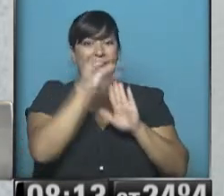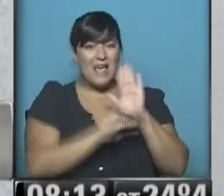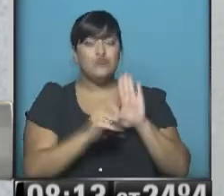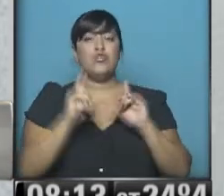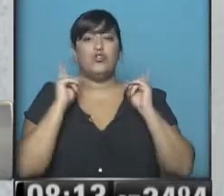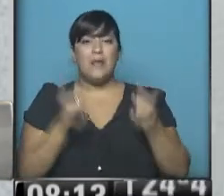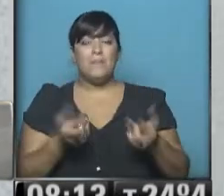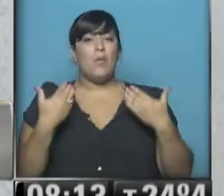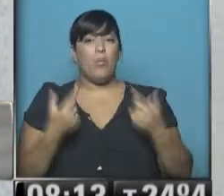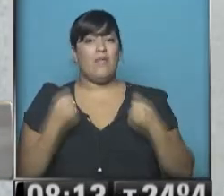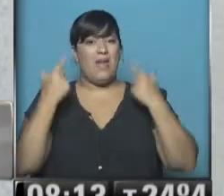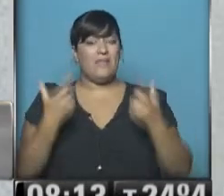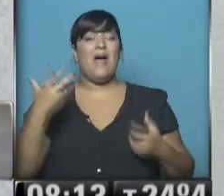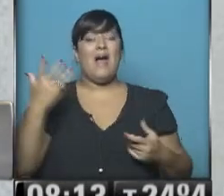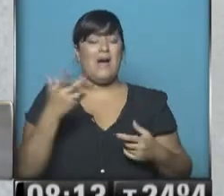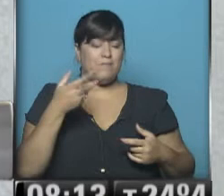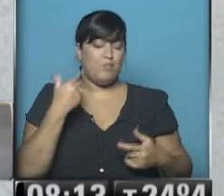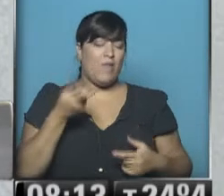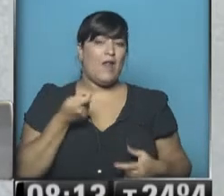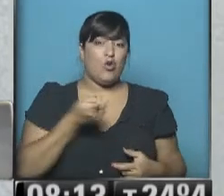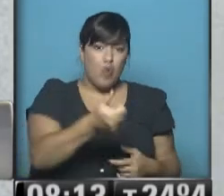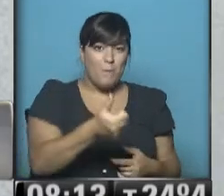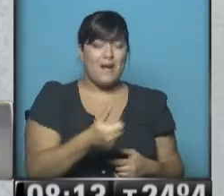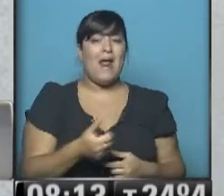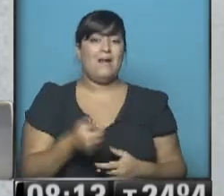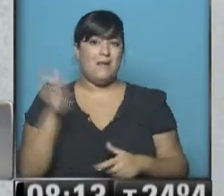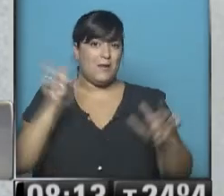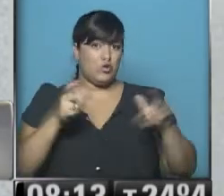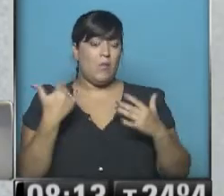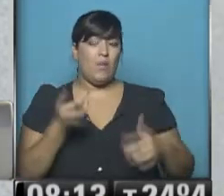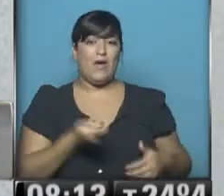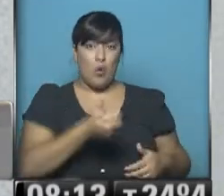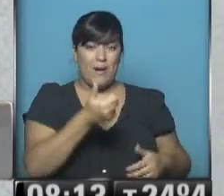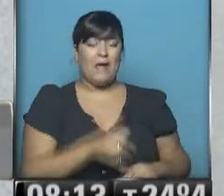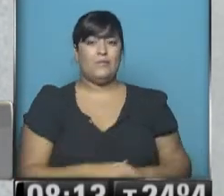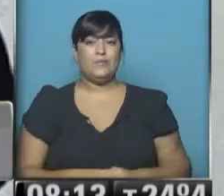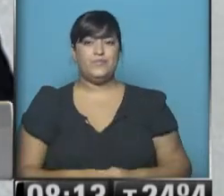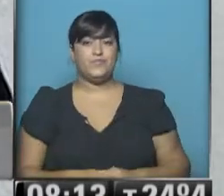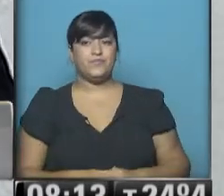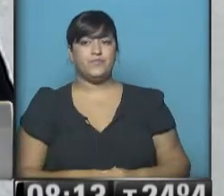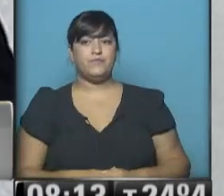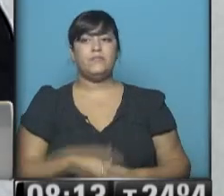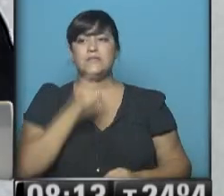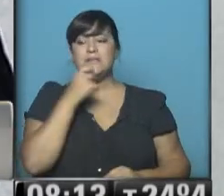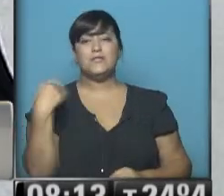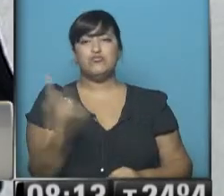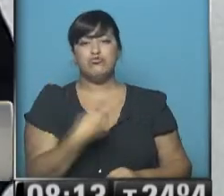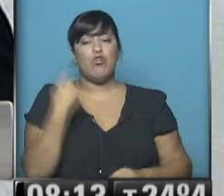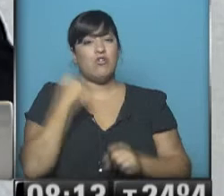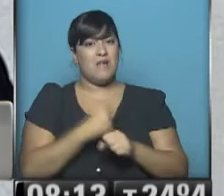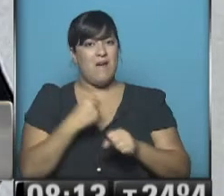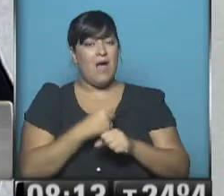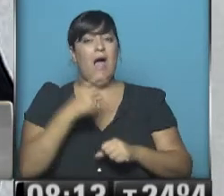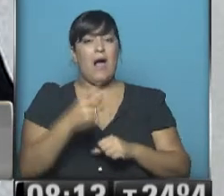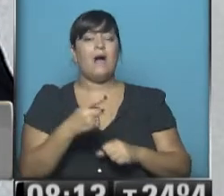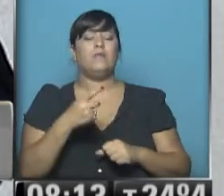también la adquisición por parte de los consumidores y en consecuencia si todos trabajamos en la articulación de la